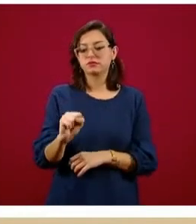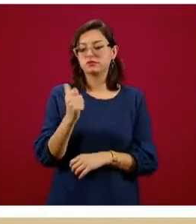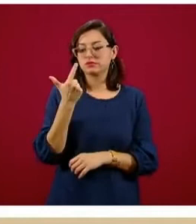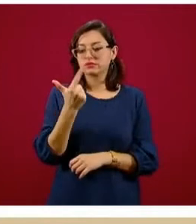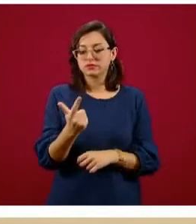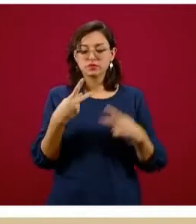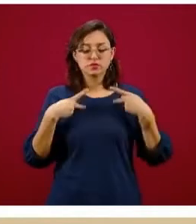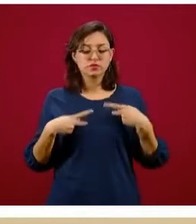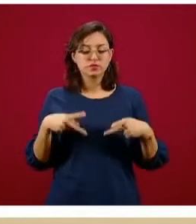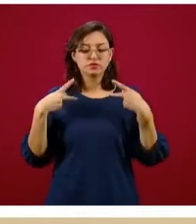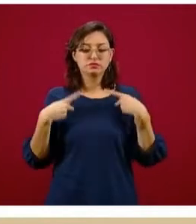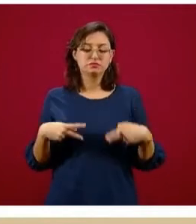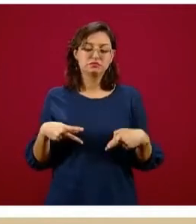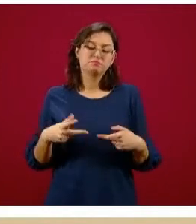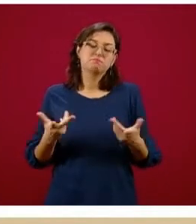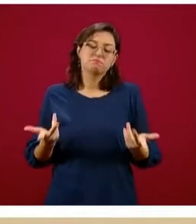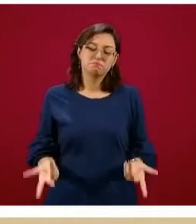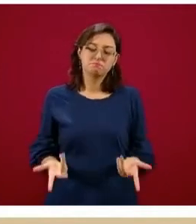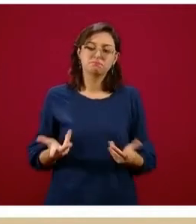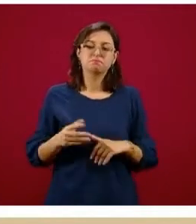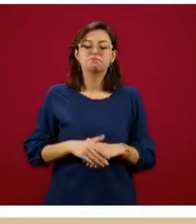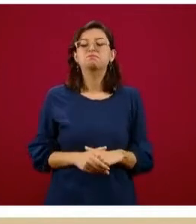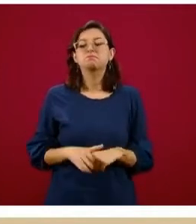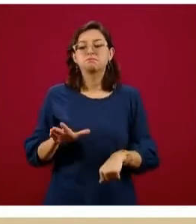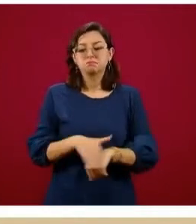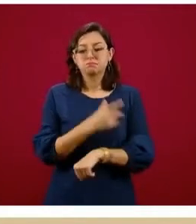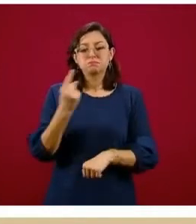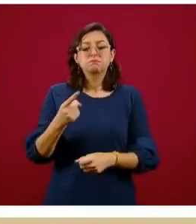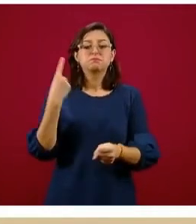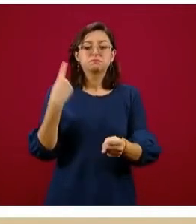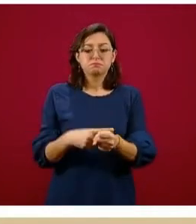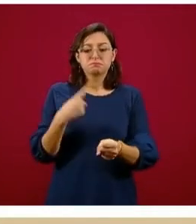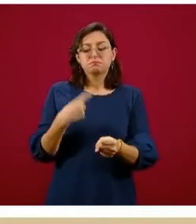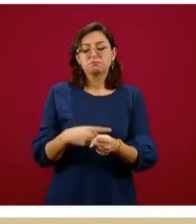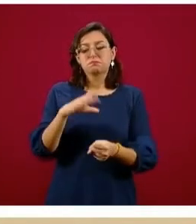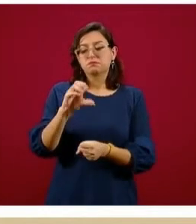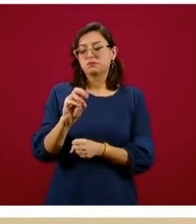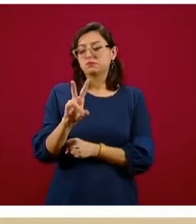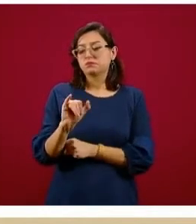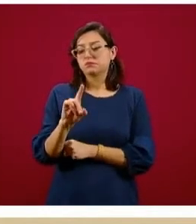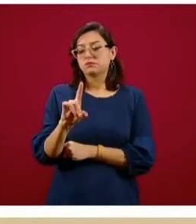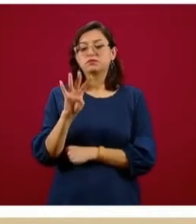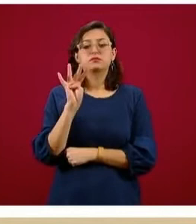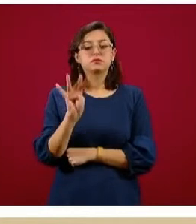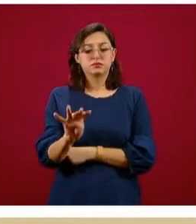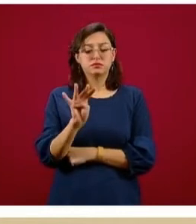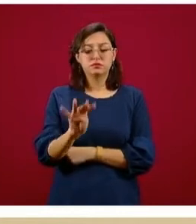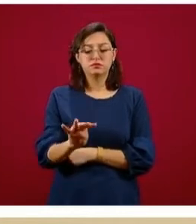4,767 personas que perdieron la vida a consecuencia de enfermar de COVID-19,